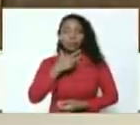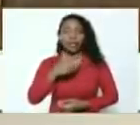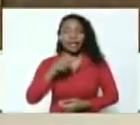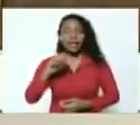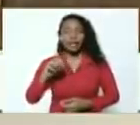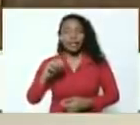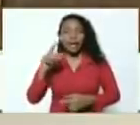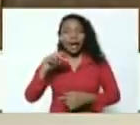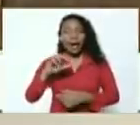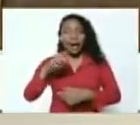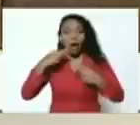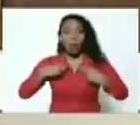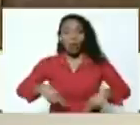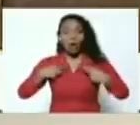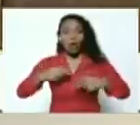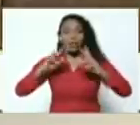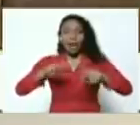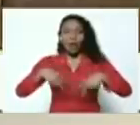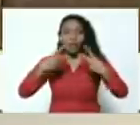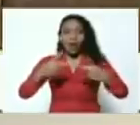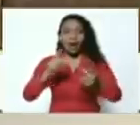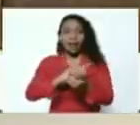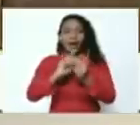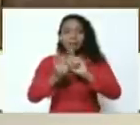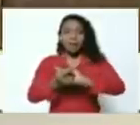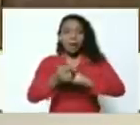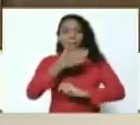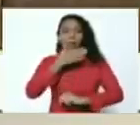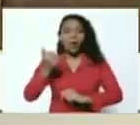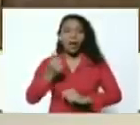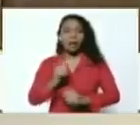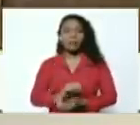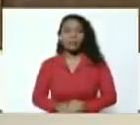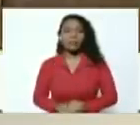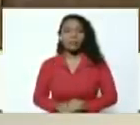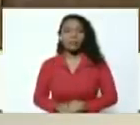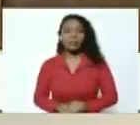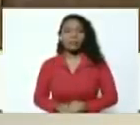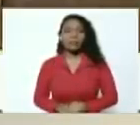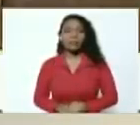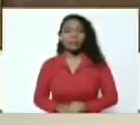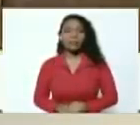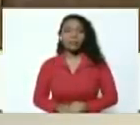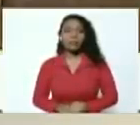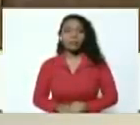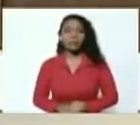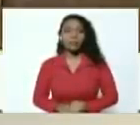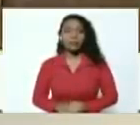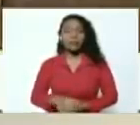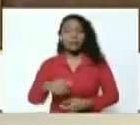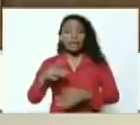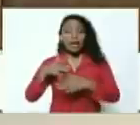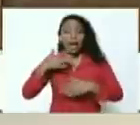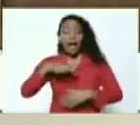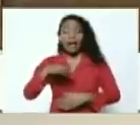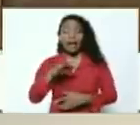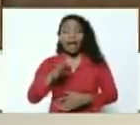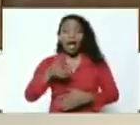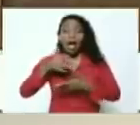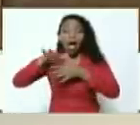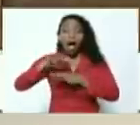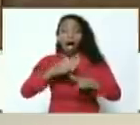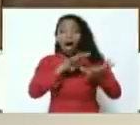humano. Renovar, cambiar, mejorar. No dejar que las aguas se estanquen